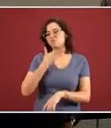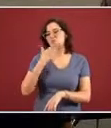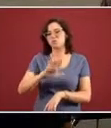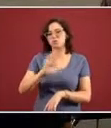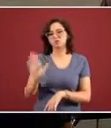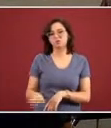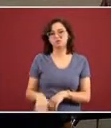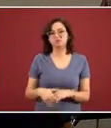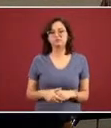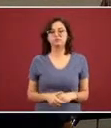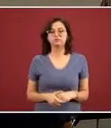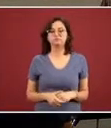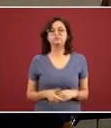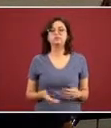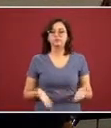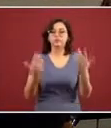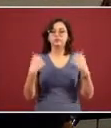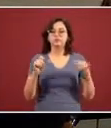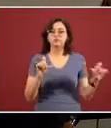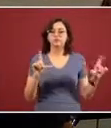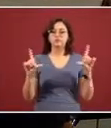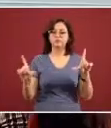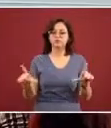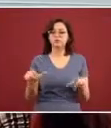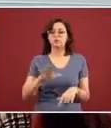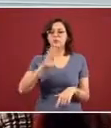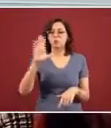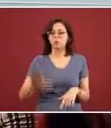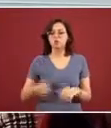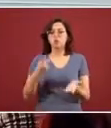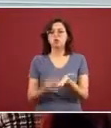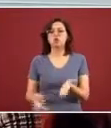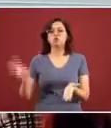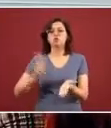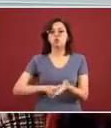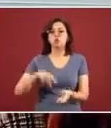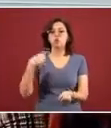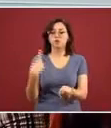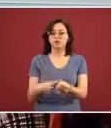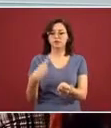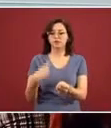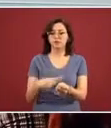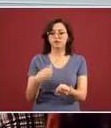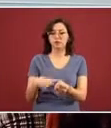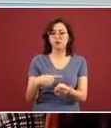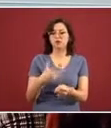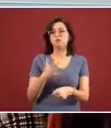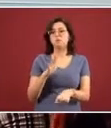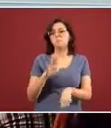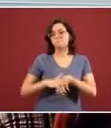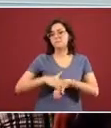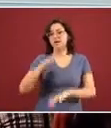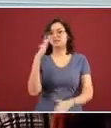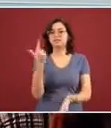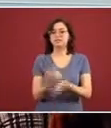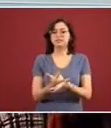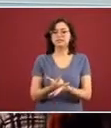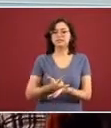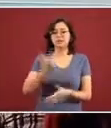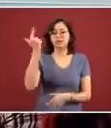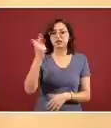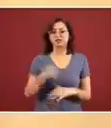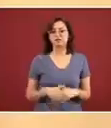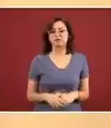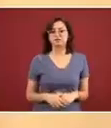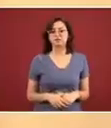diapositiva vemos las defunciones asociadas a las comorbilidades o factores de riesgo que han tenido estos